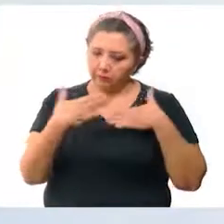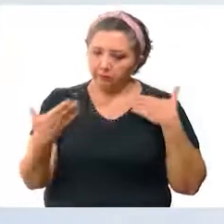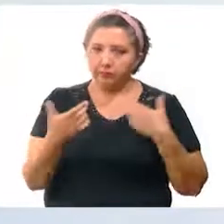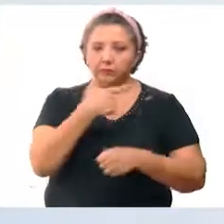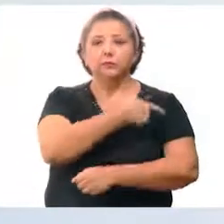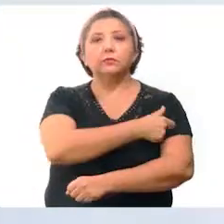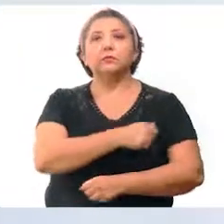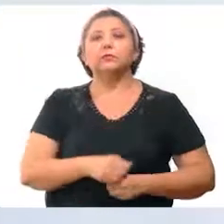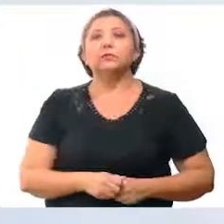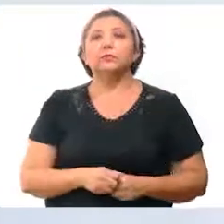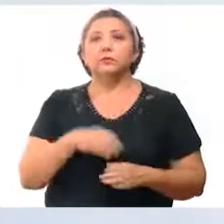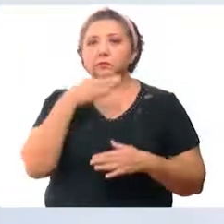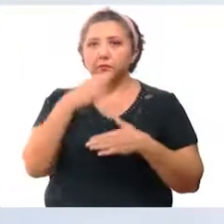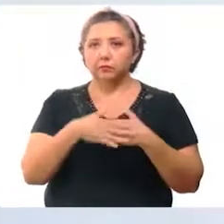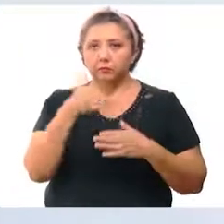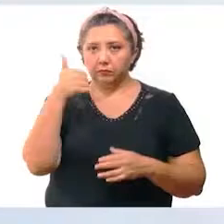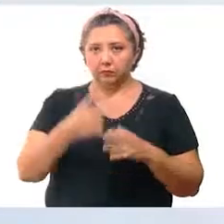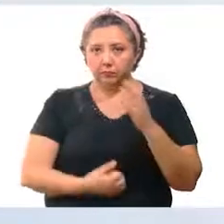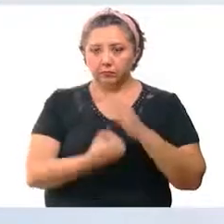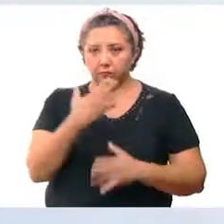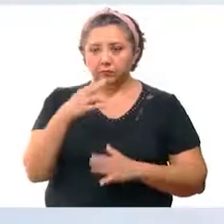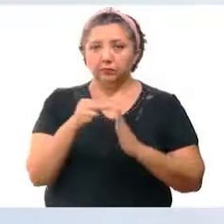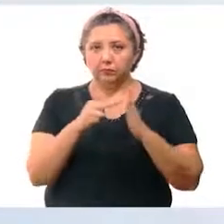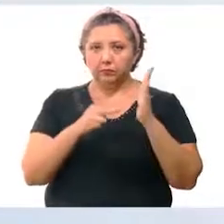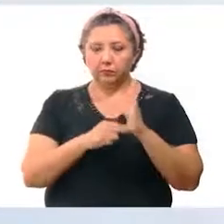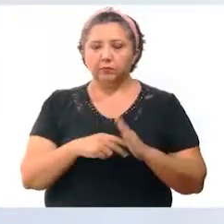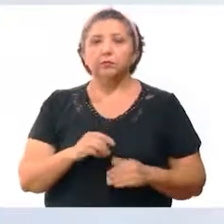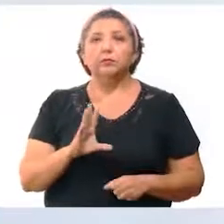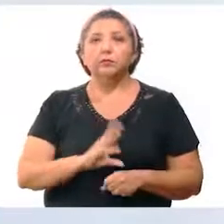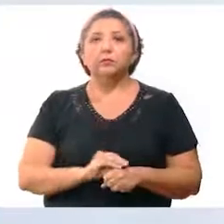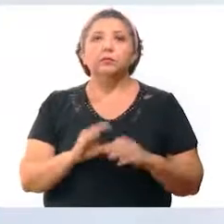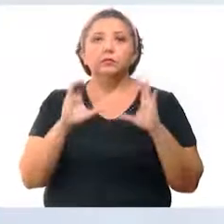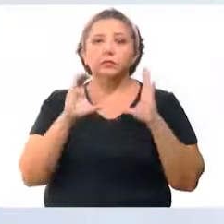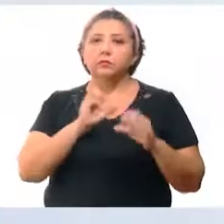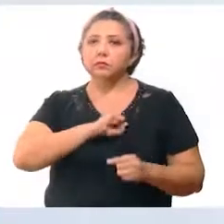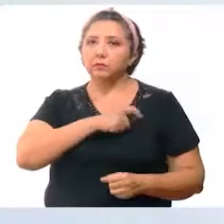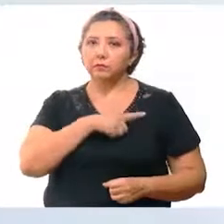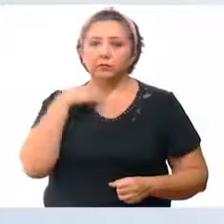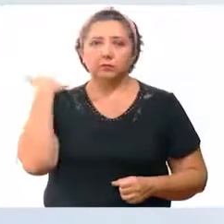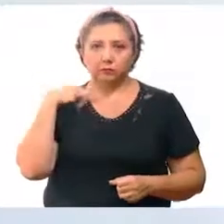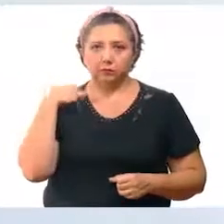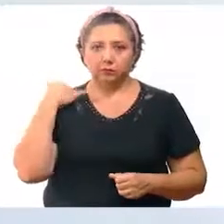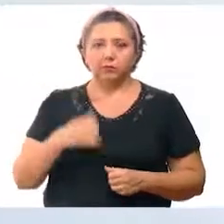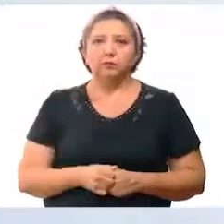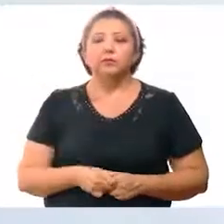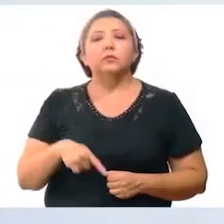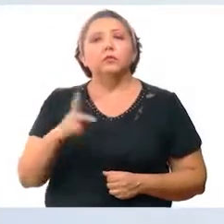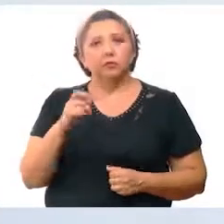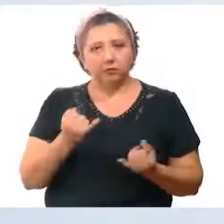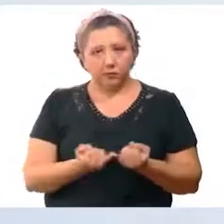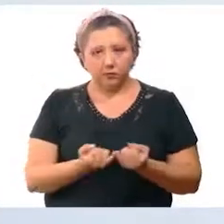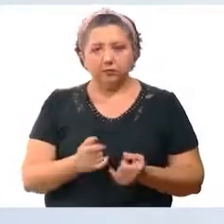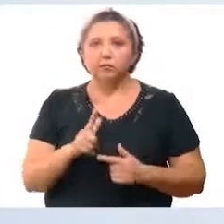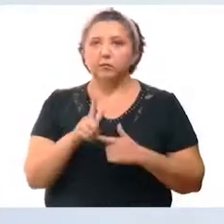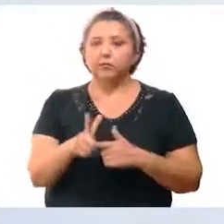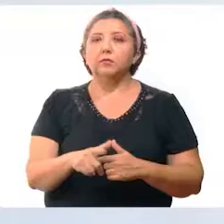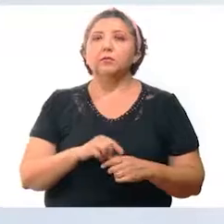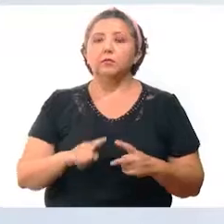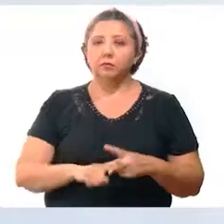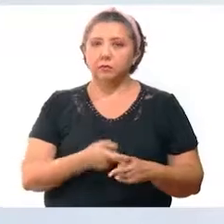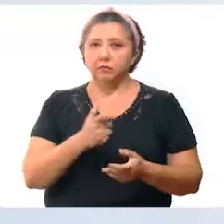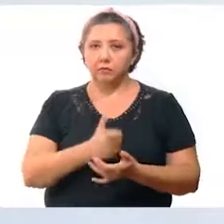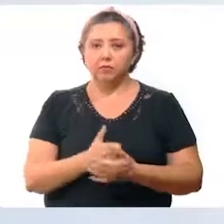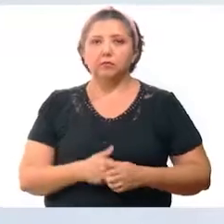la vacunación, se anunciaron 6 nuevas medidas que permitirán seguir protegiendo la salud de los yucatecos, pero al mismo tiempo continuar con la